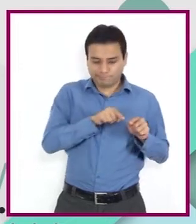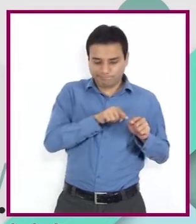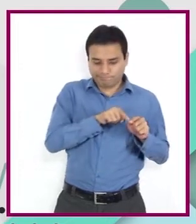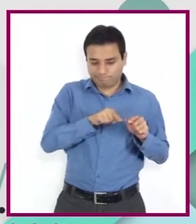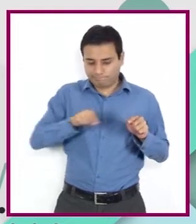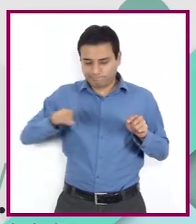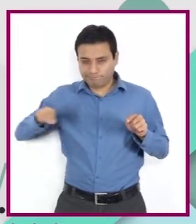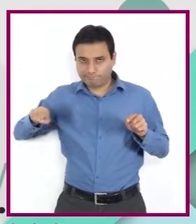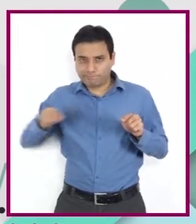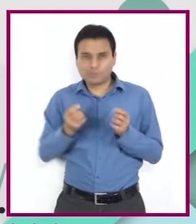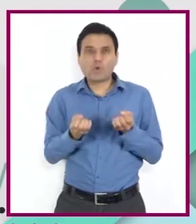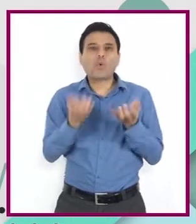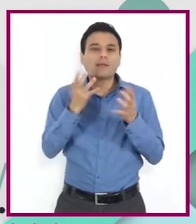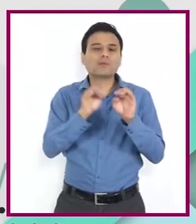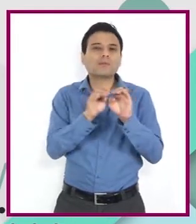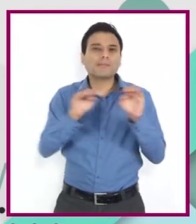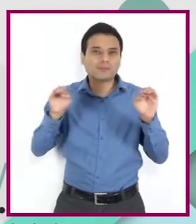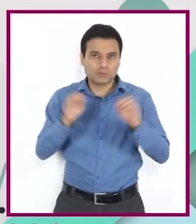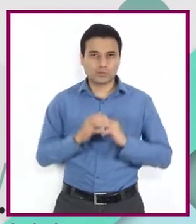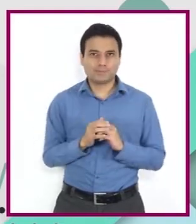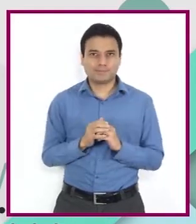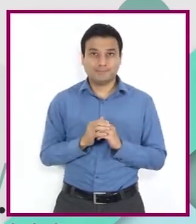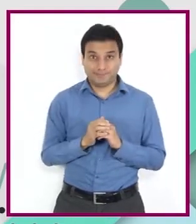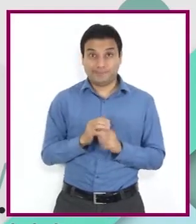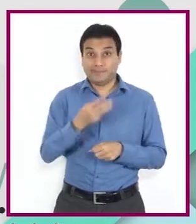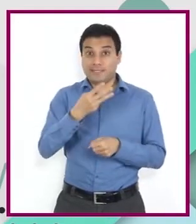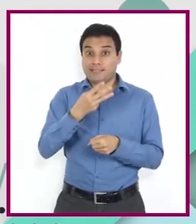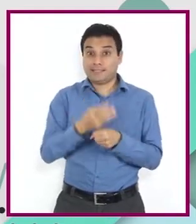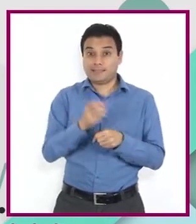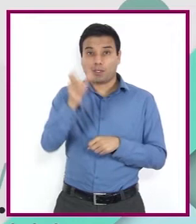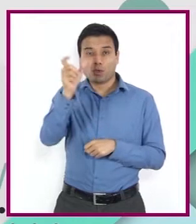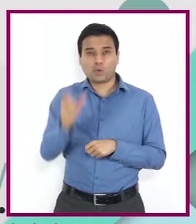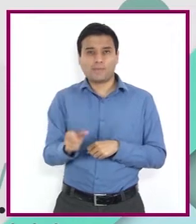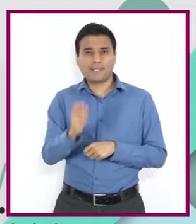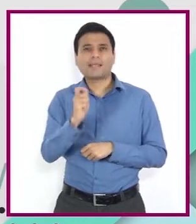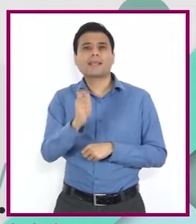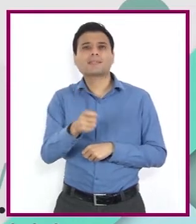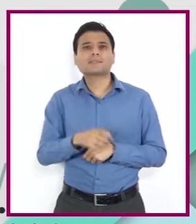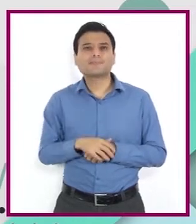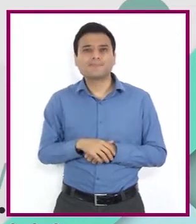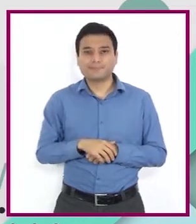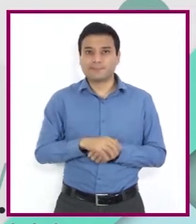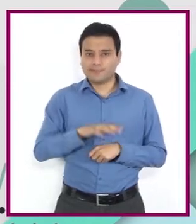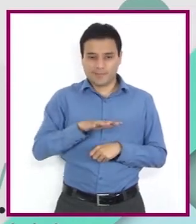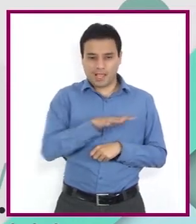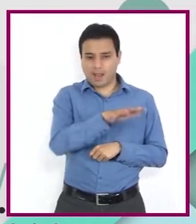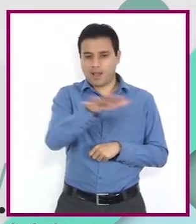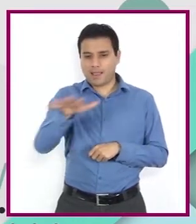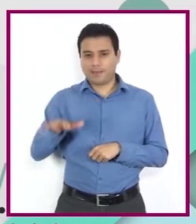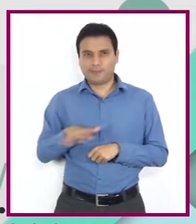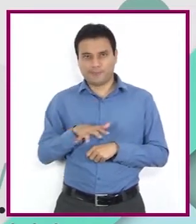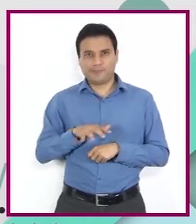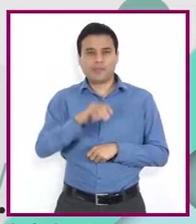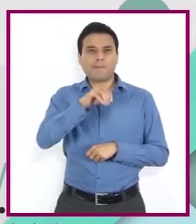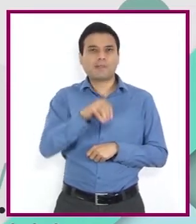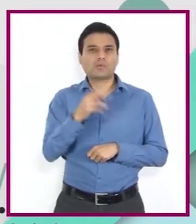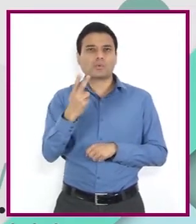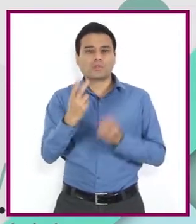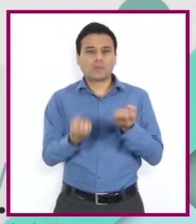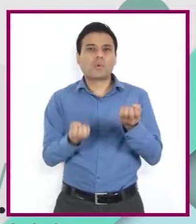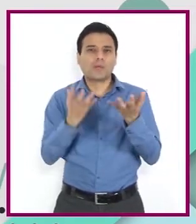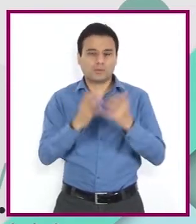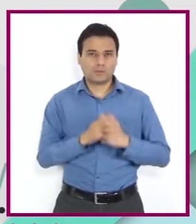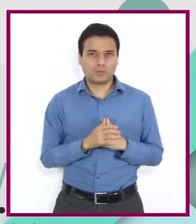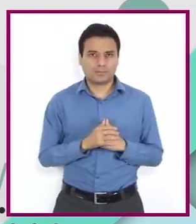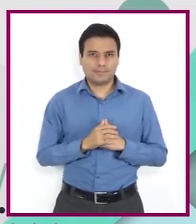del jardín en metros. Y en la tercera columna se escribe el área que debe de tener el jardín en metros cuadrados, como